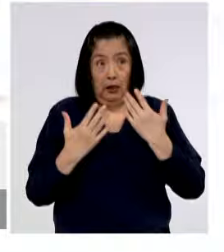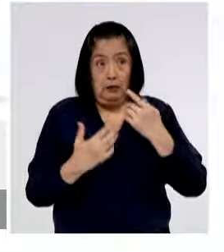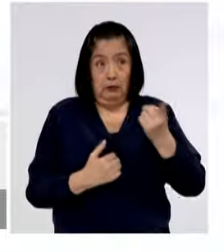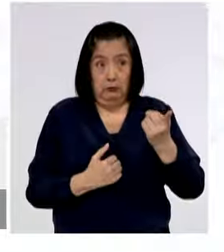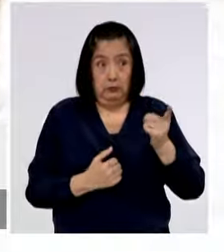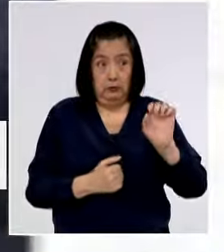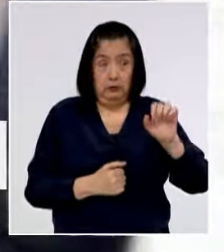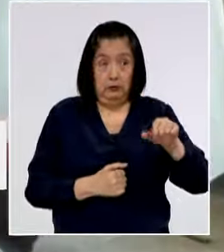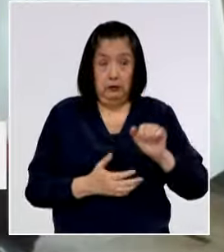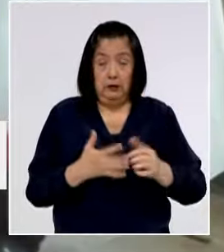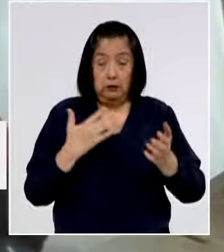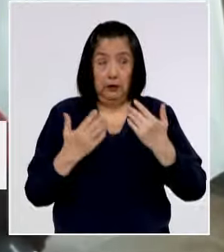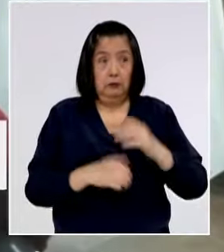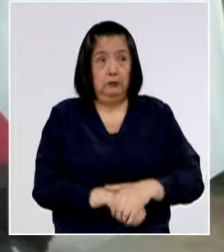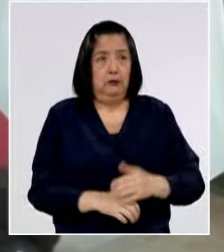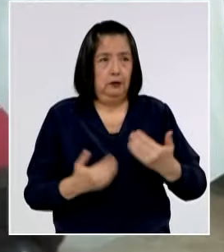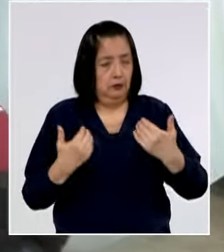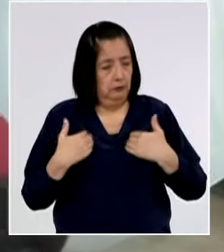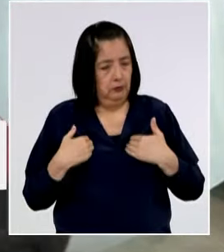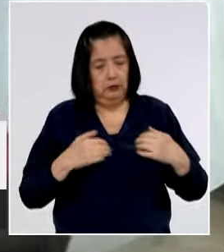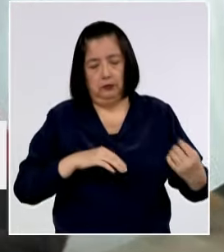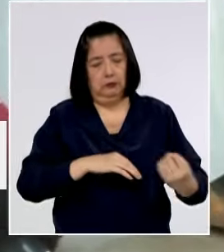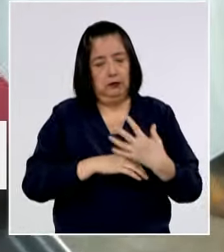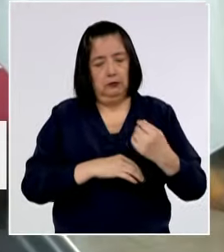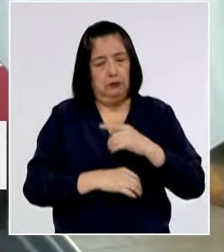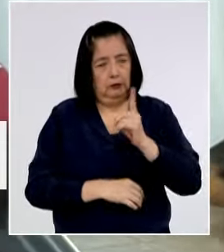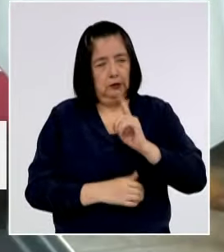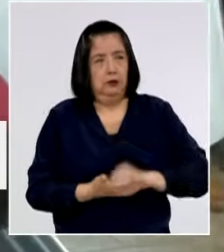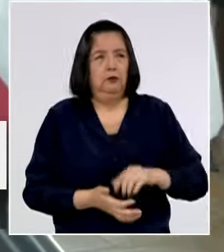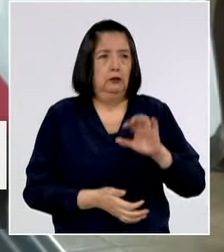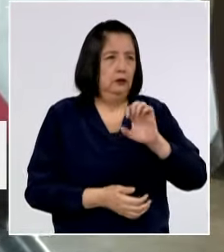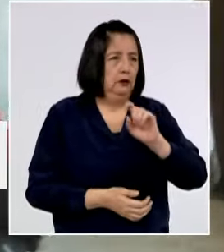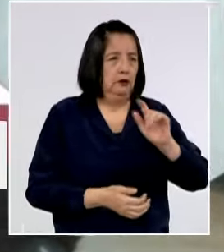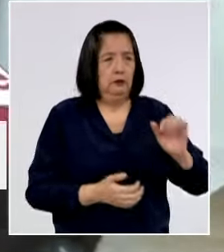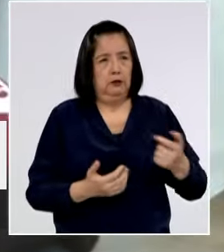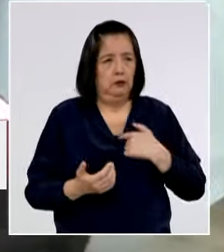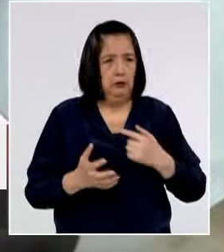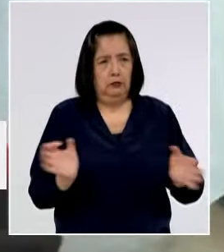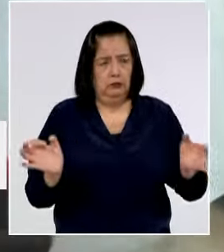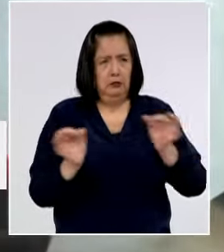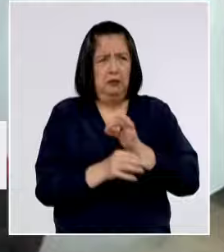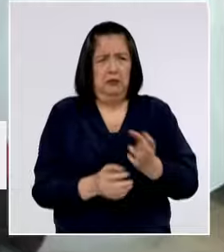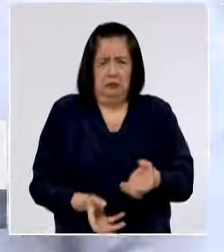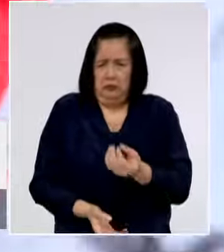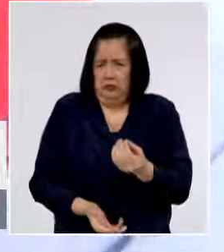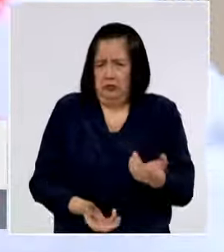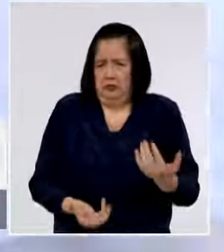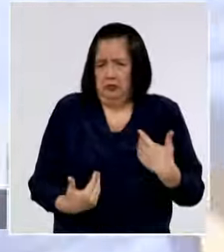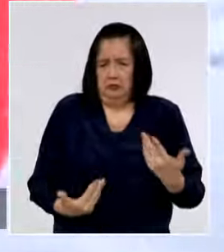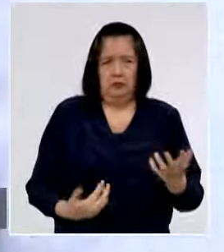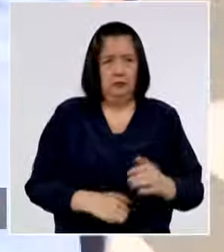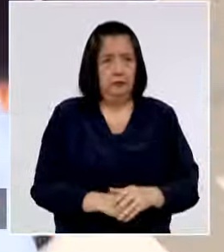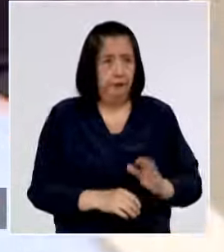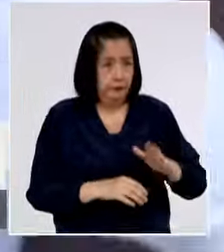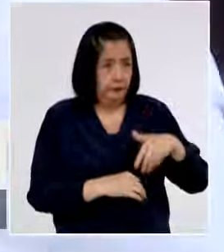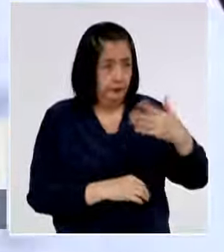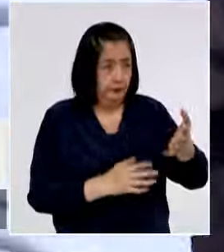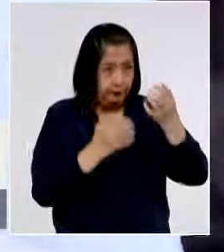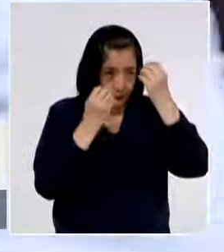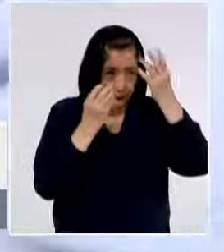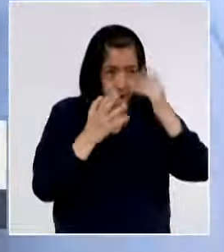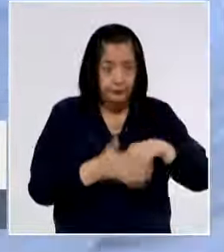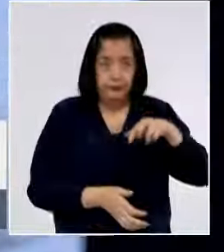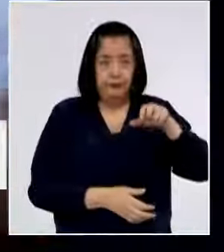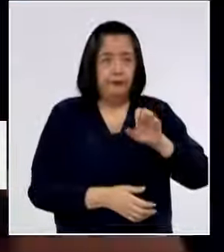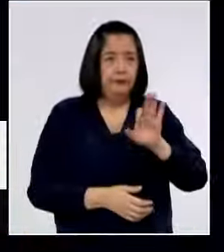vez si quiso hablar a mí no me recomendaron a la señorita Estefanía Ni yo tampoco intercambi por qué tendría que intercambiar luego de emitido el reportaje de